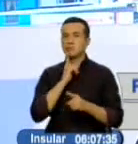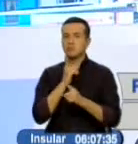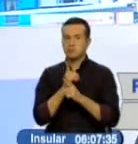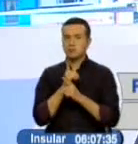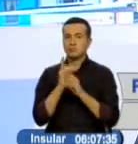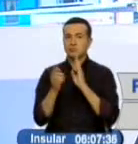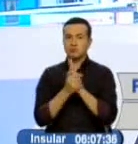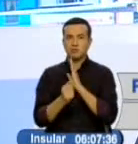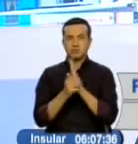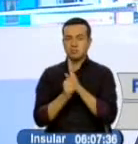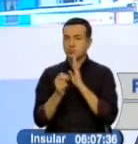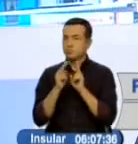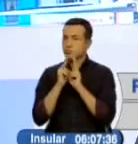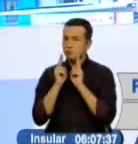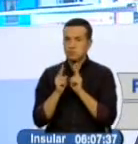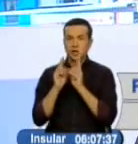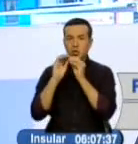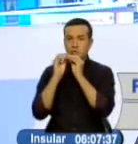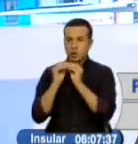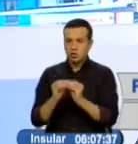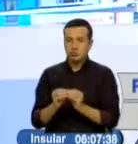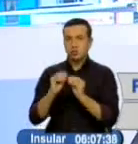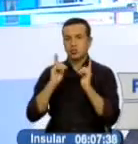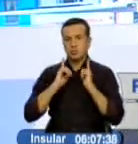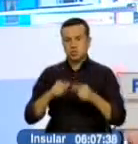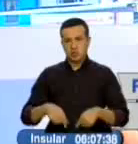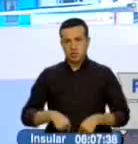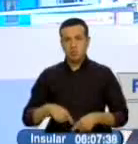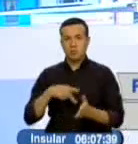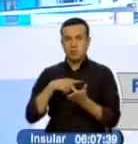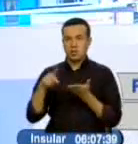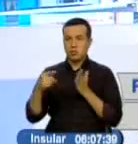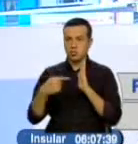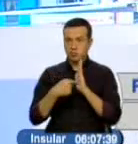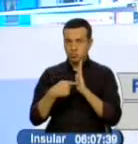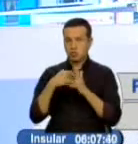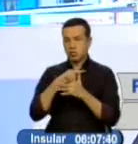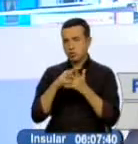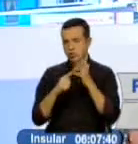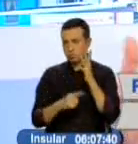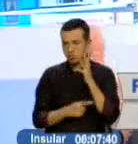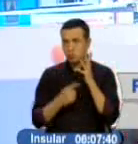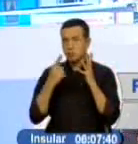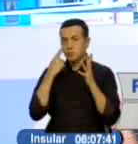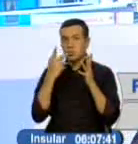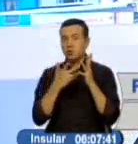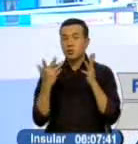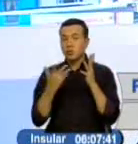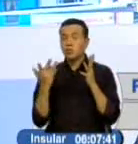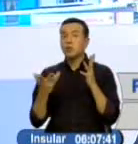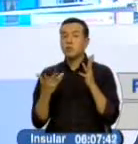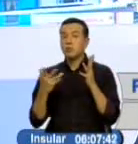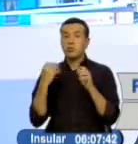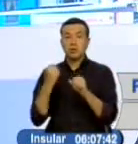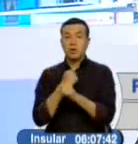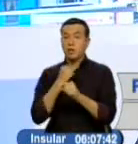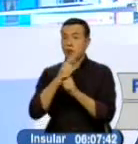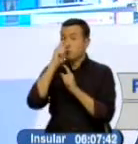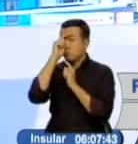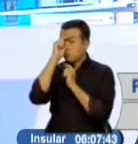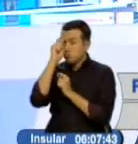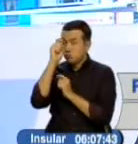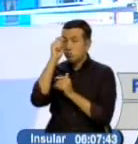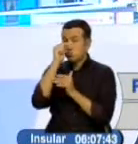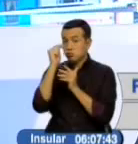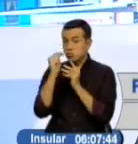de capacidades humanas, es decir, educación, salud, el pago de los impuestos, la posibilidad de generar un trabajo digno, son